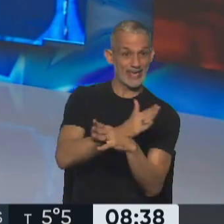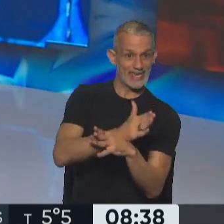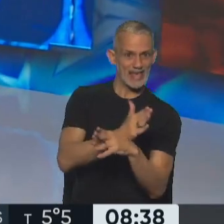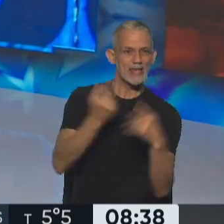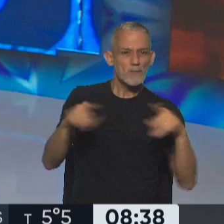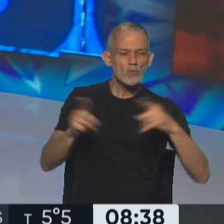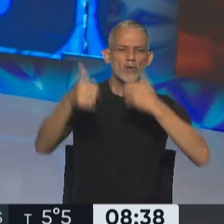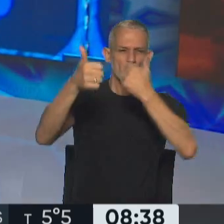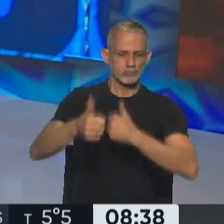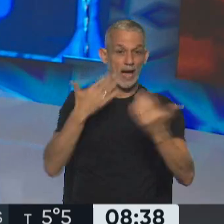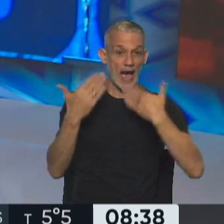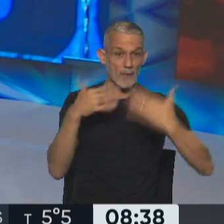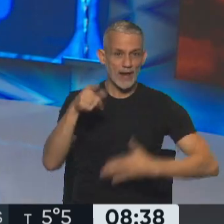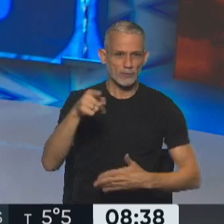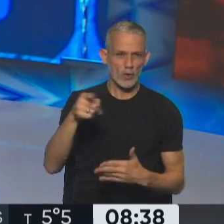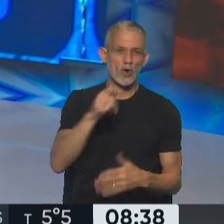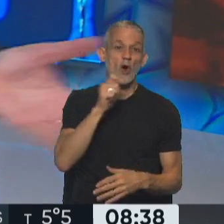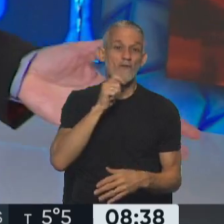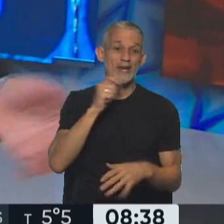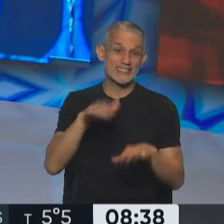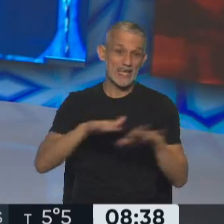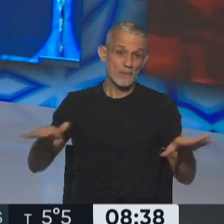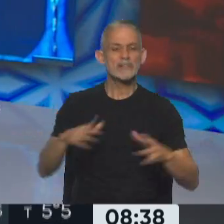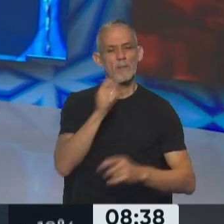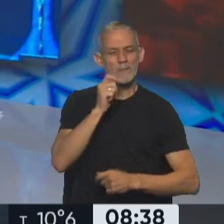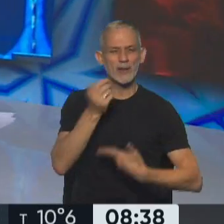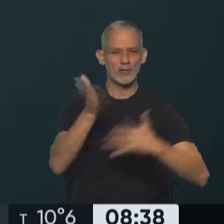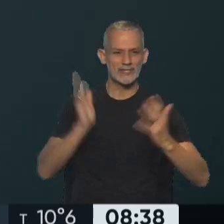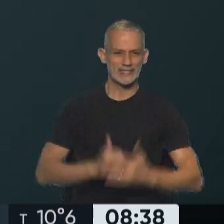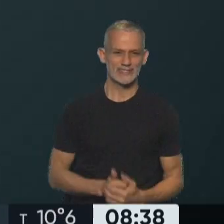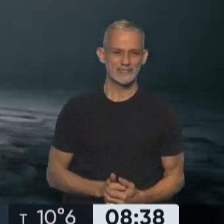músico estuvo hablando en una conferencia de prensa con los periodistas.